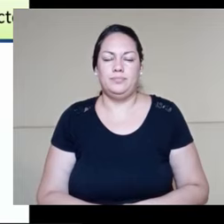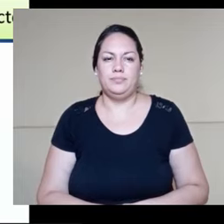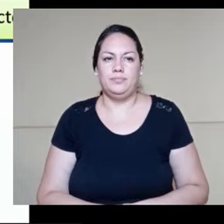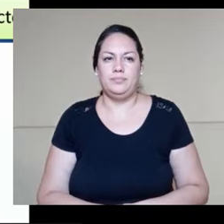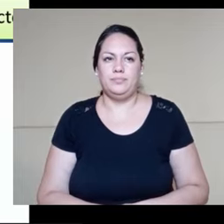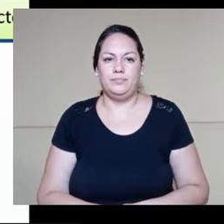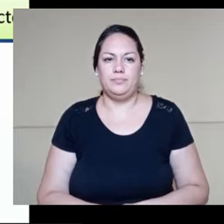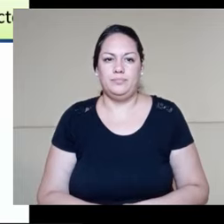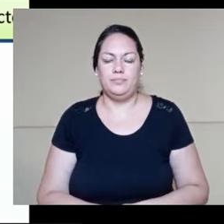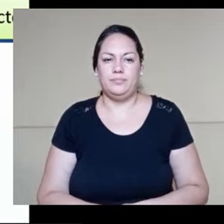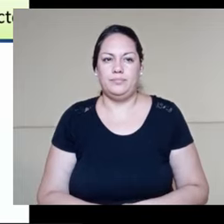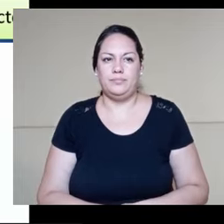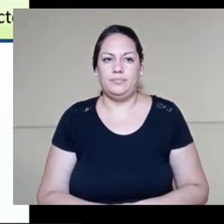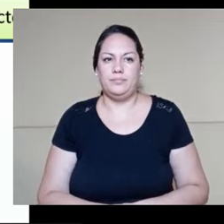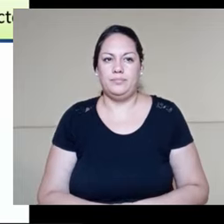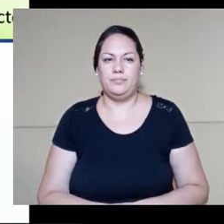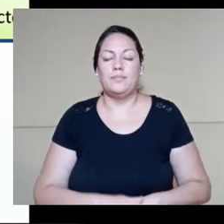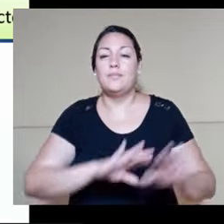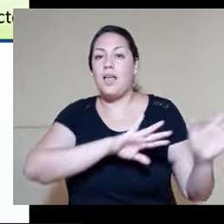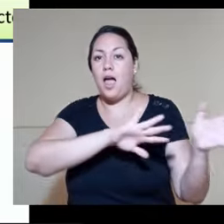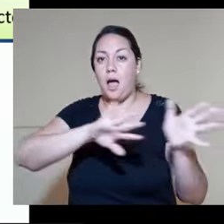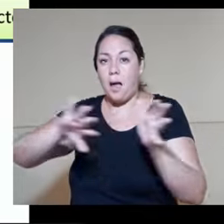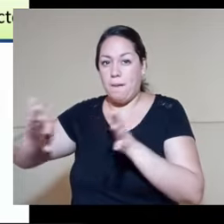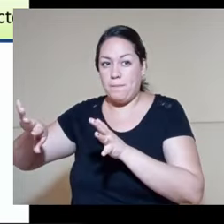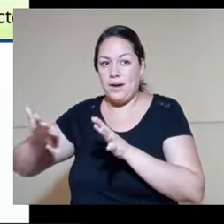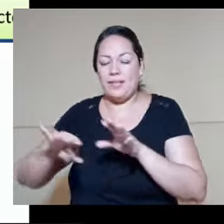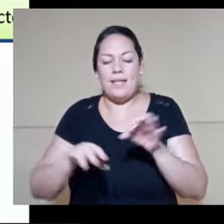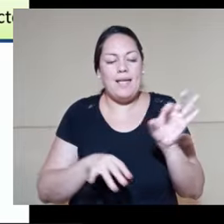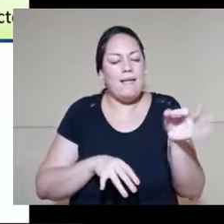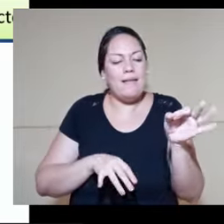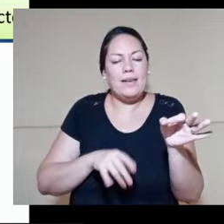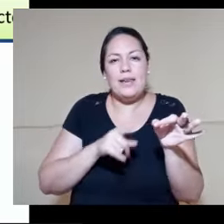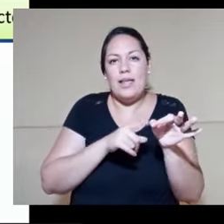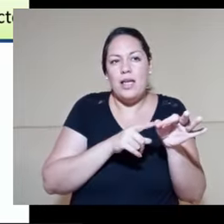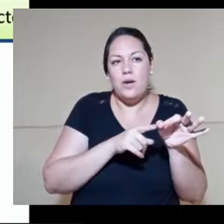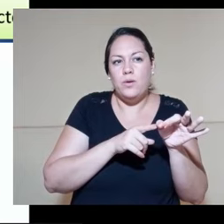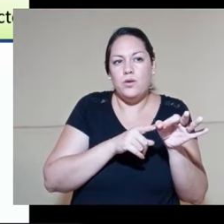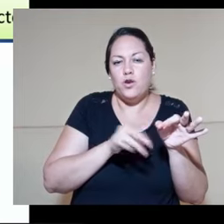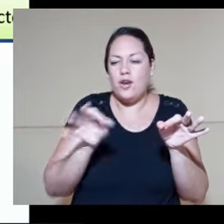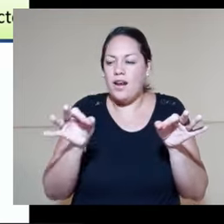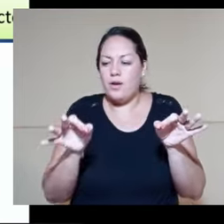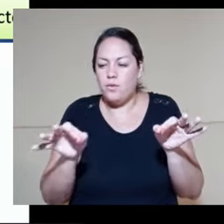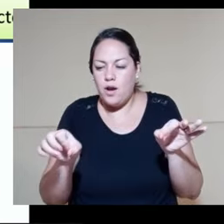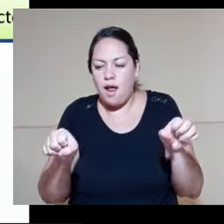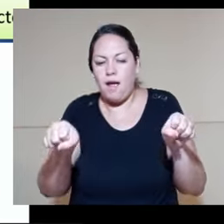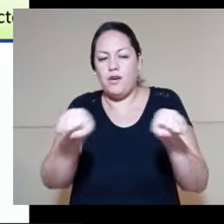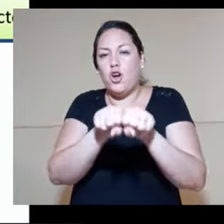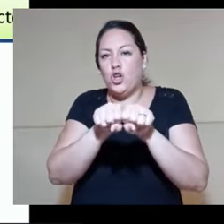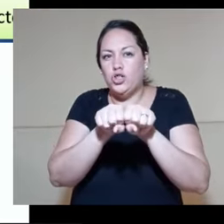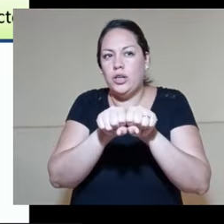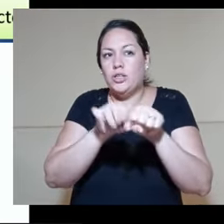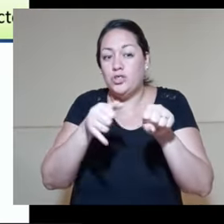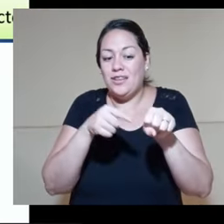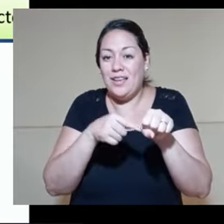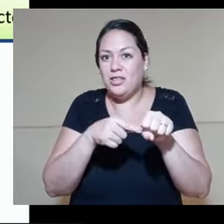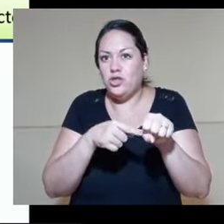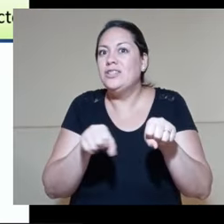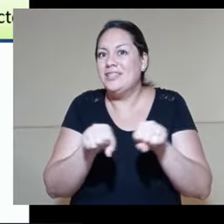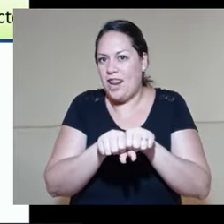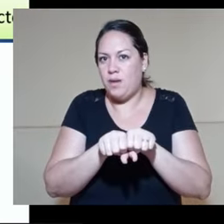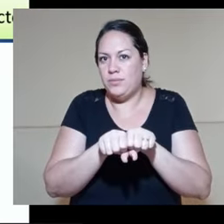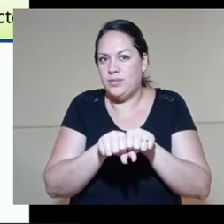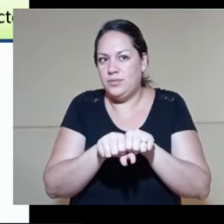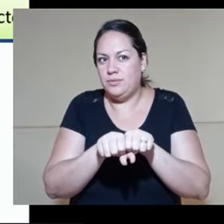Muchas gracias. No. Bueno, acuérdense, esto, paréntesis, acuérdense que la neurona puede estar unida con otra